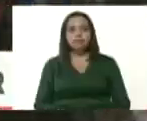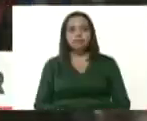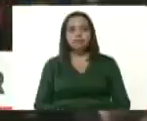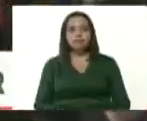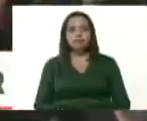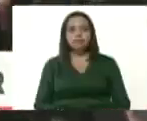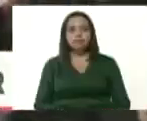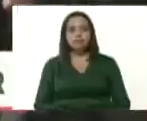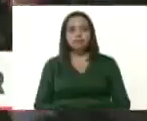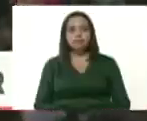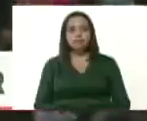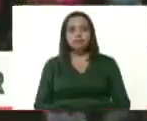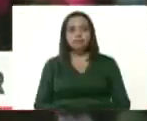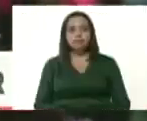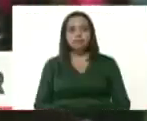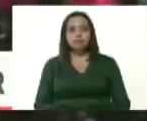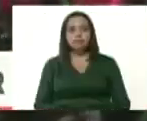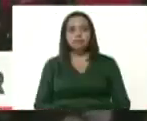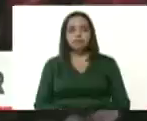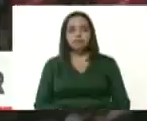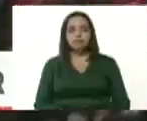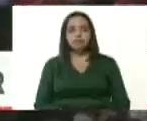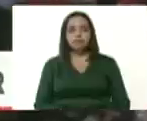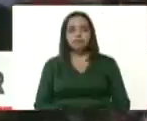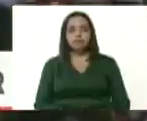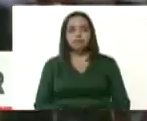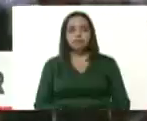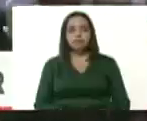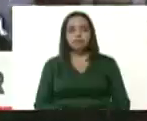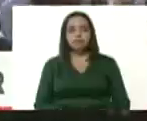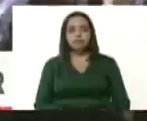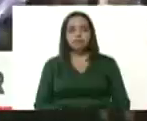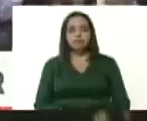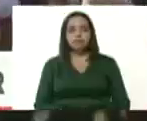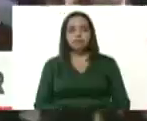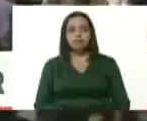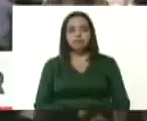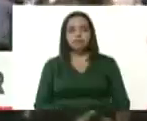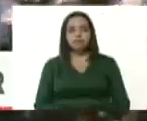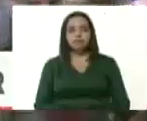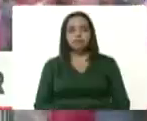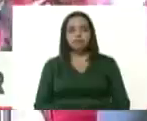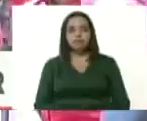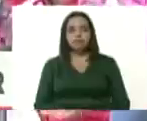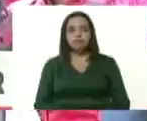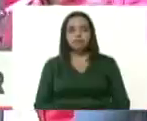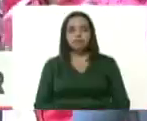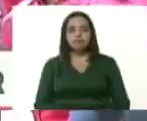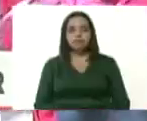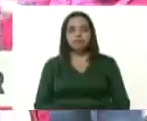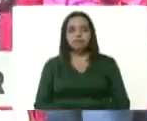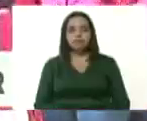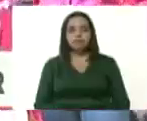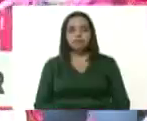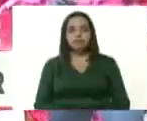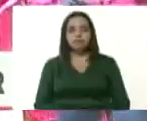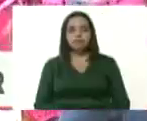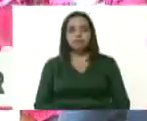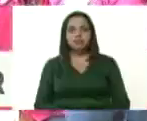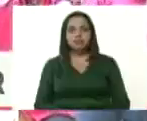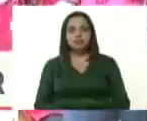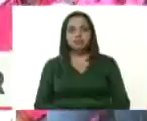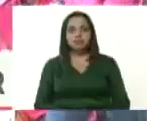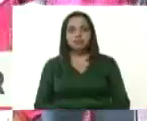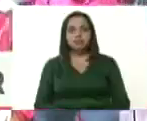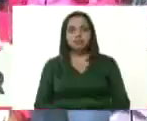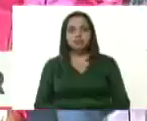Esa es la pura verdad, lo quiero tanto, lo arrullo con infinita humildad. Ese rancho tan querido,